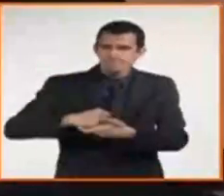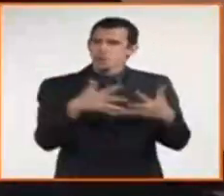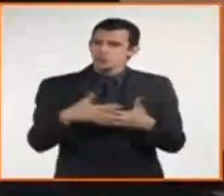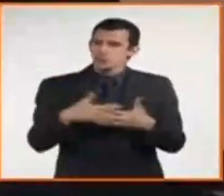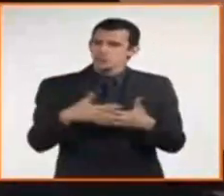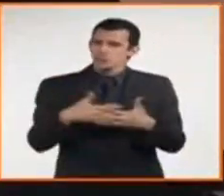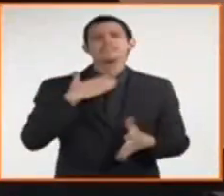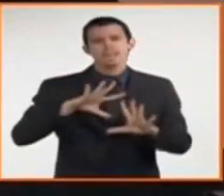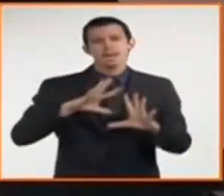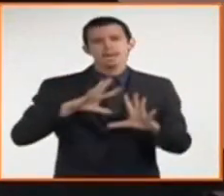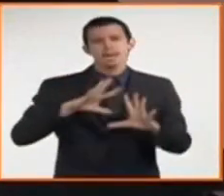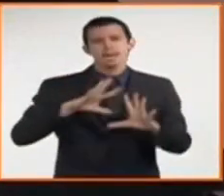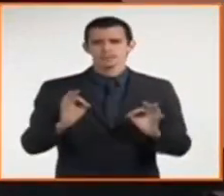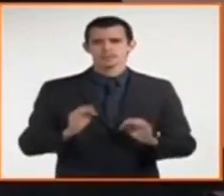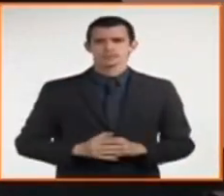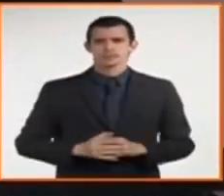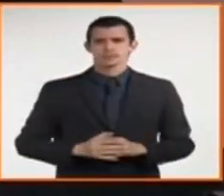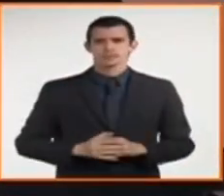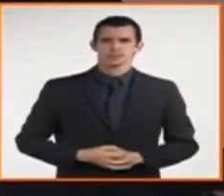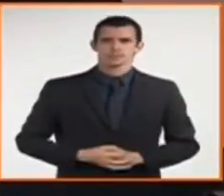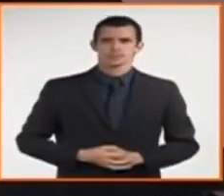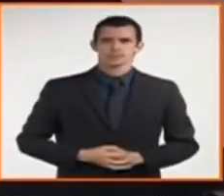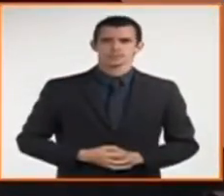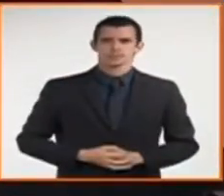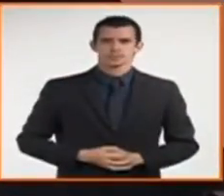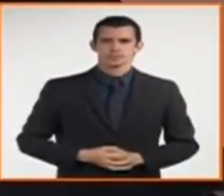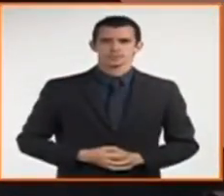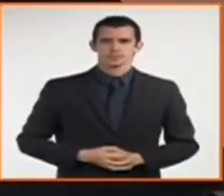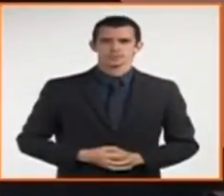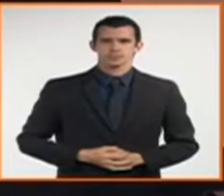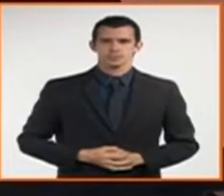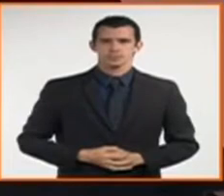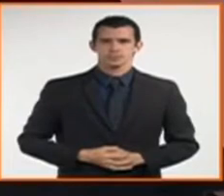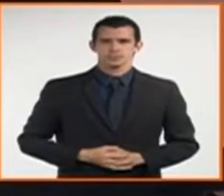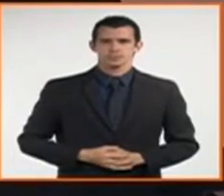es una necesidad es imprescindible